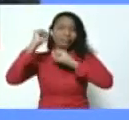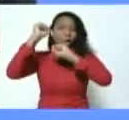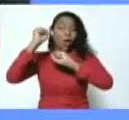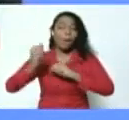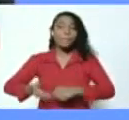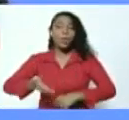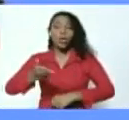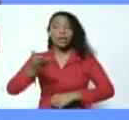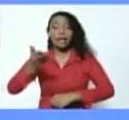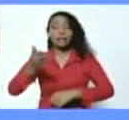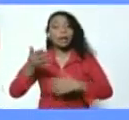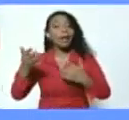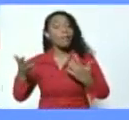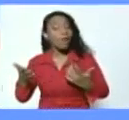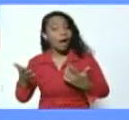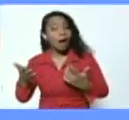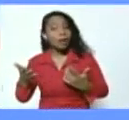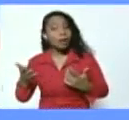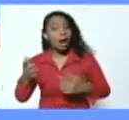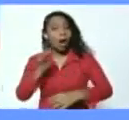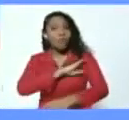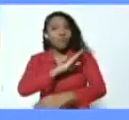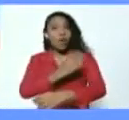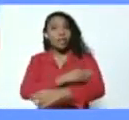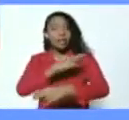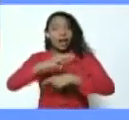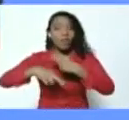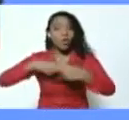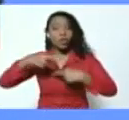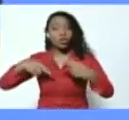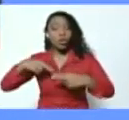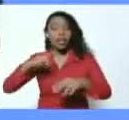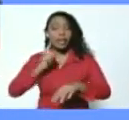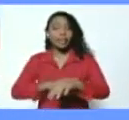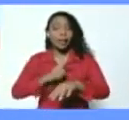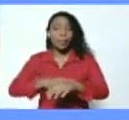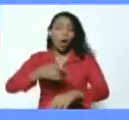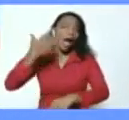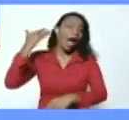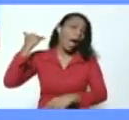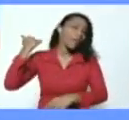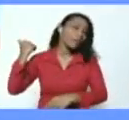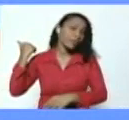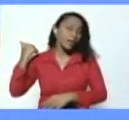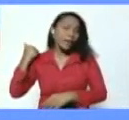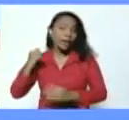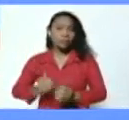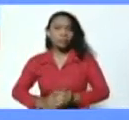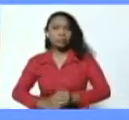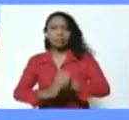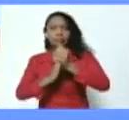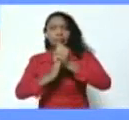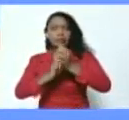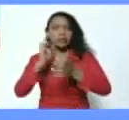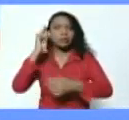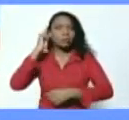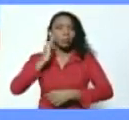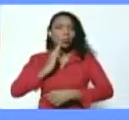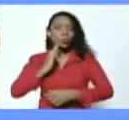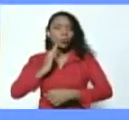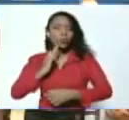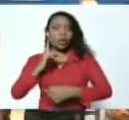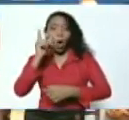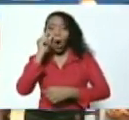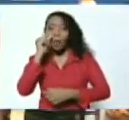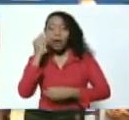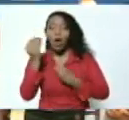importante de las fuerzas revolucionarias de la época que dirigía Simón Bolívar y hombres